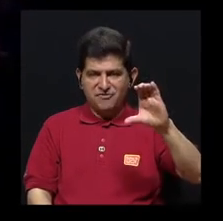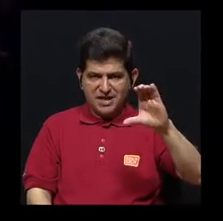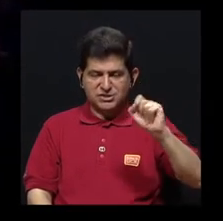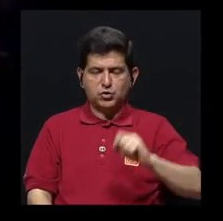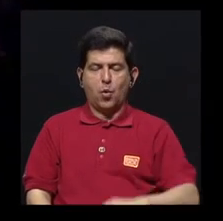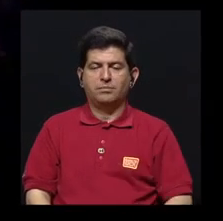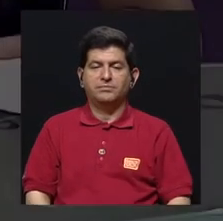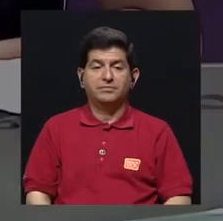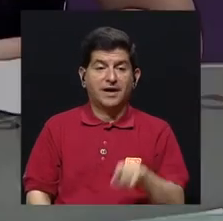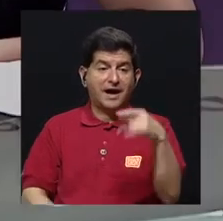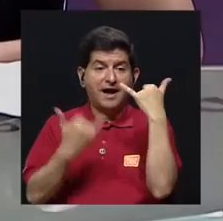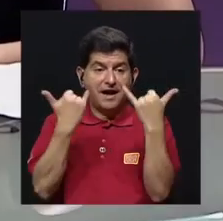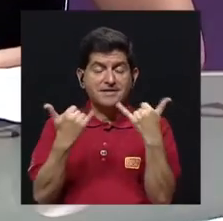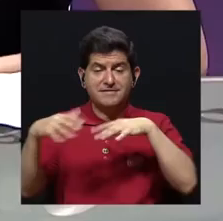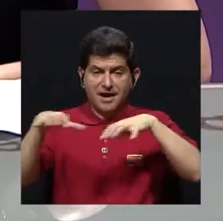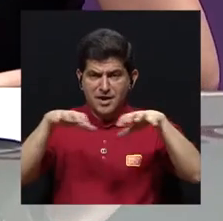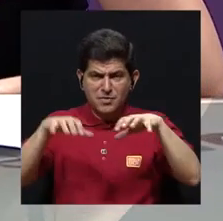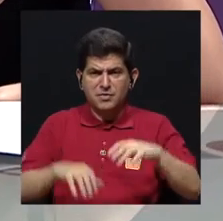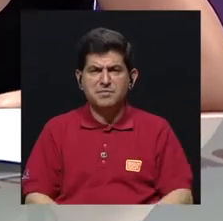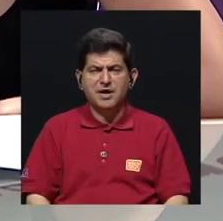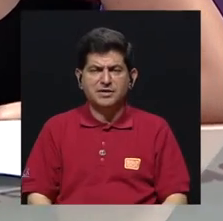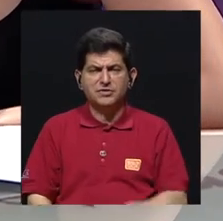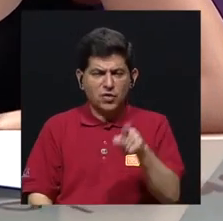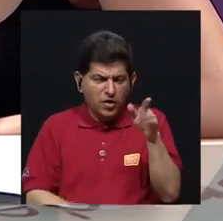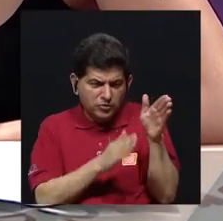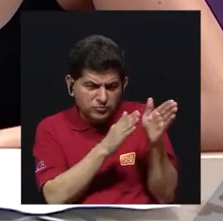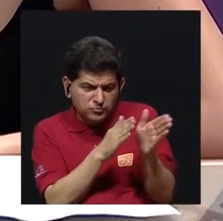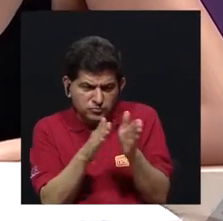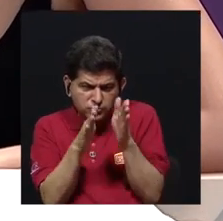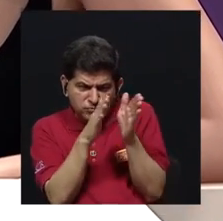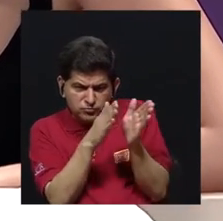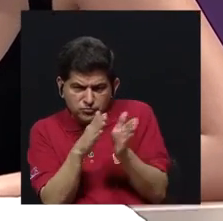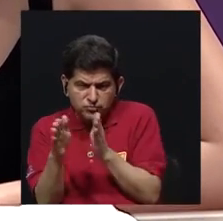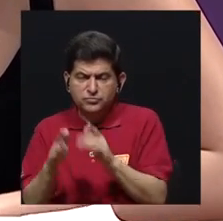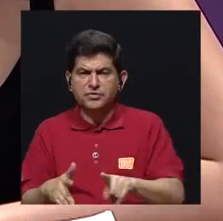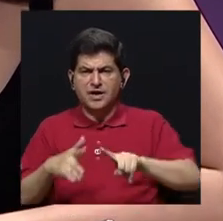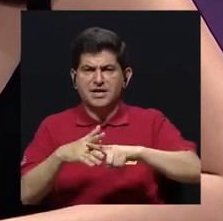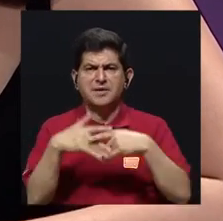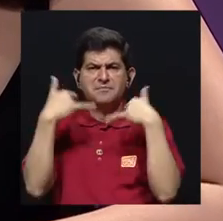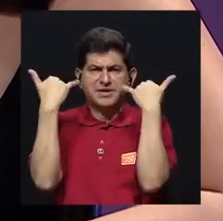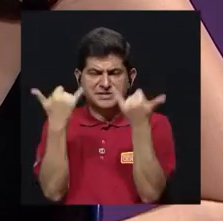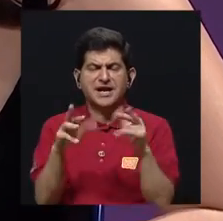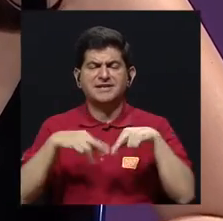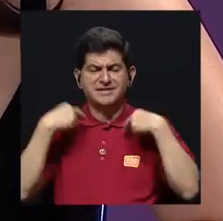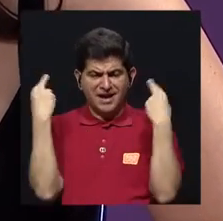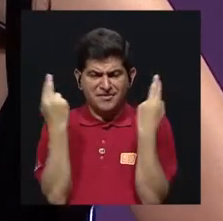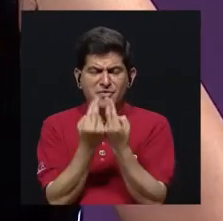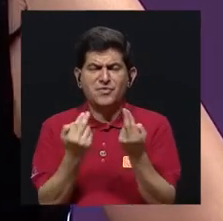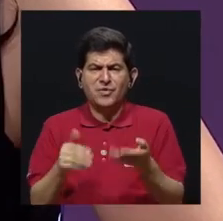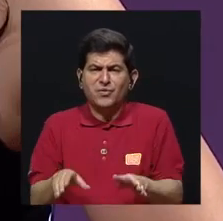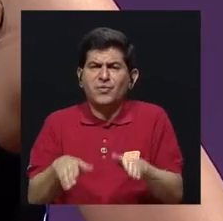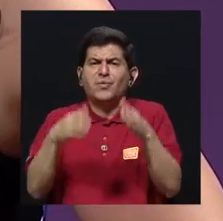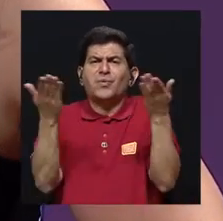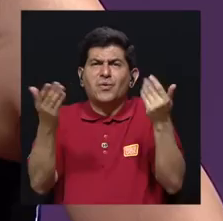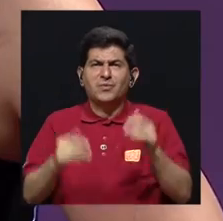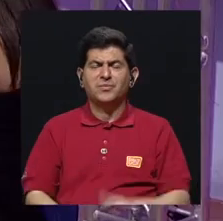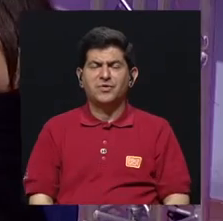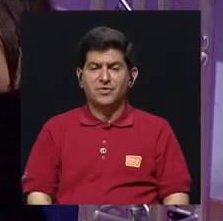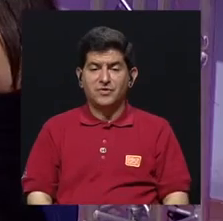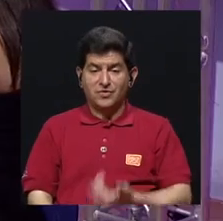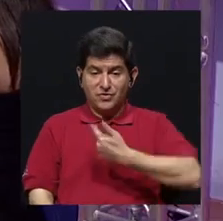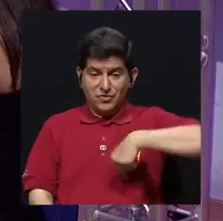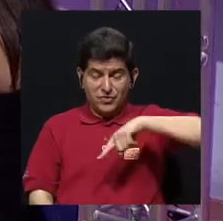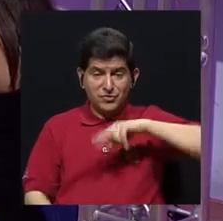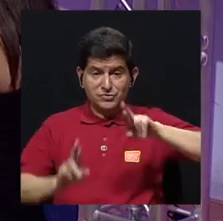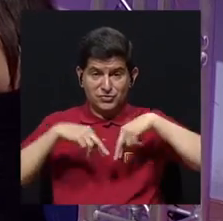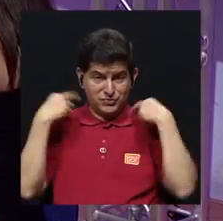¿verdad? ¿Y cómo fue que comenzaron ustedes a reunirse? Nos comenzamos a reunir, el año pasado vimos la